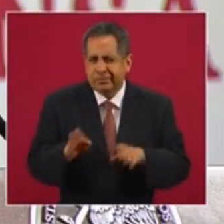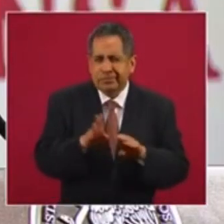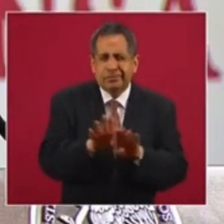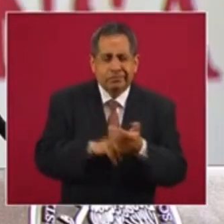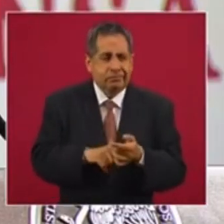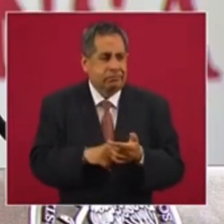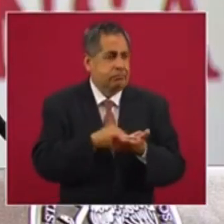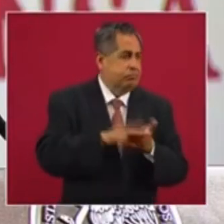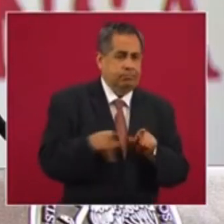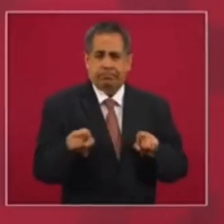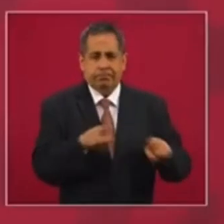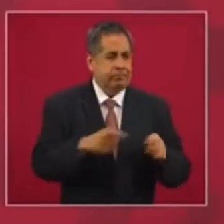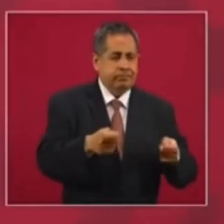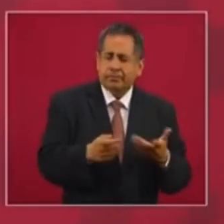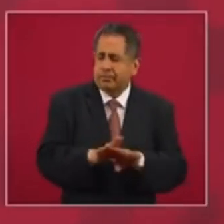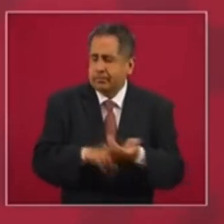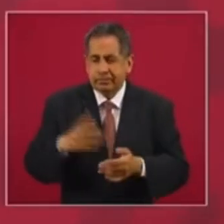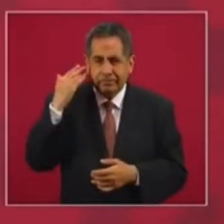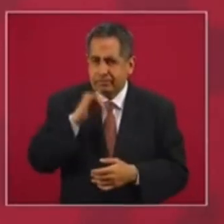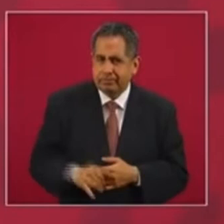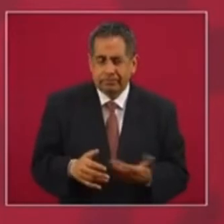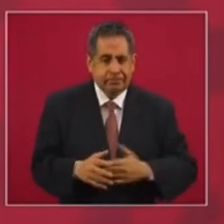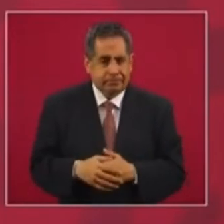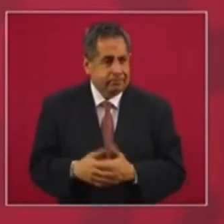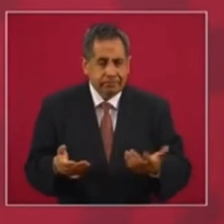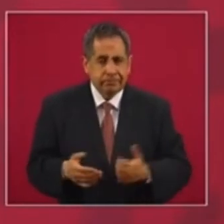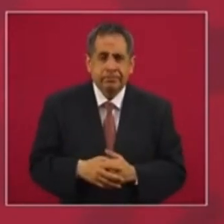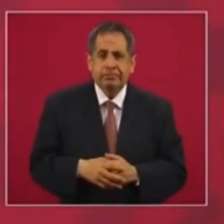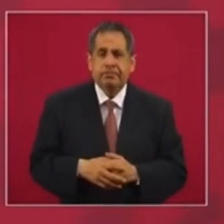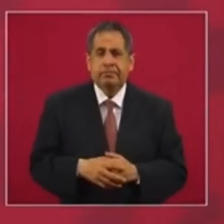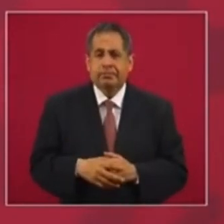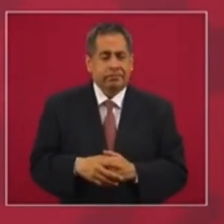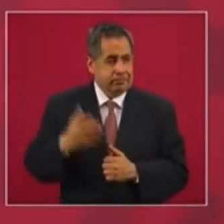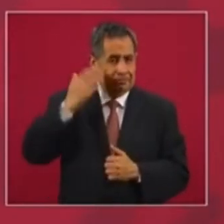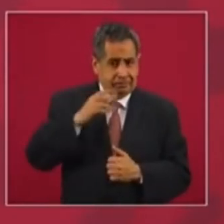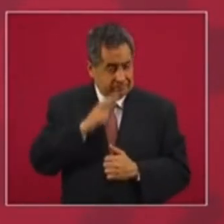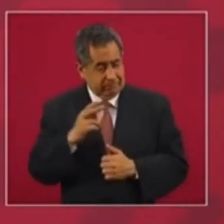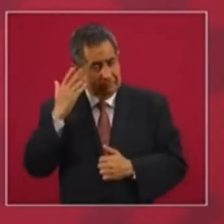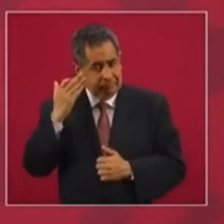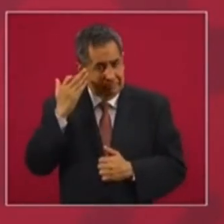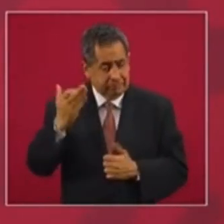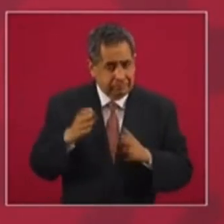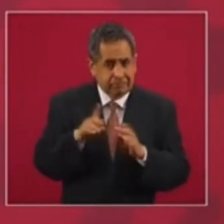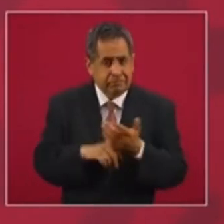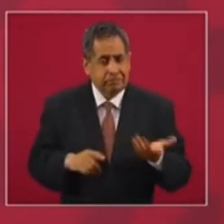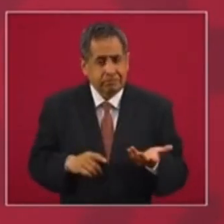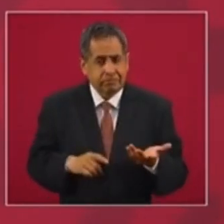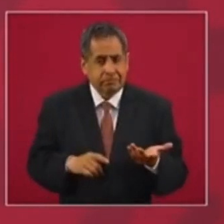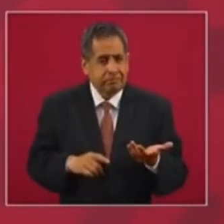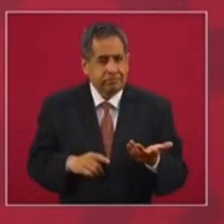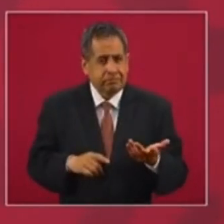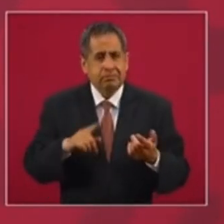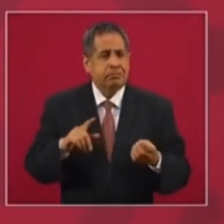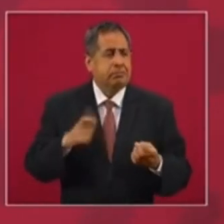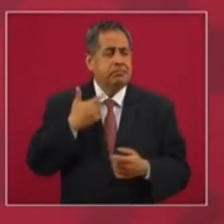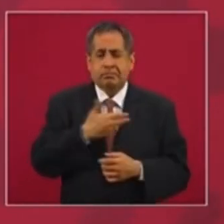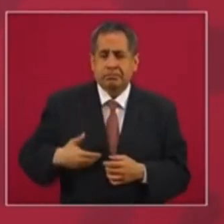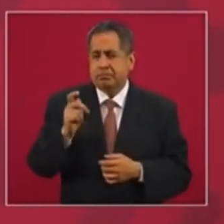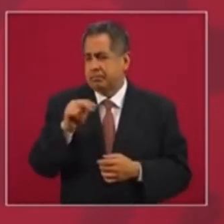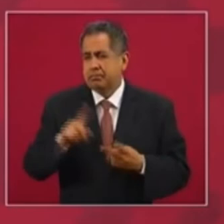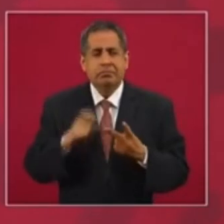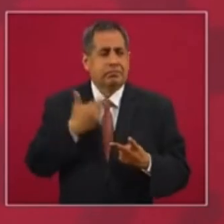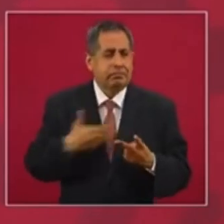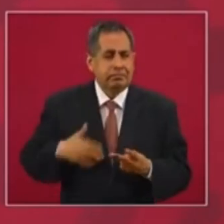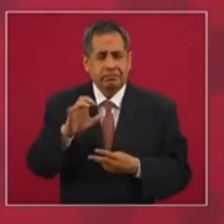eso? Díganme. Y eso se veía en el gobierno del presidente Peña o del presidente